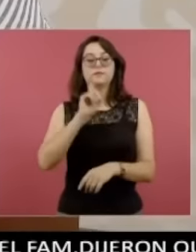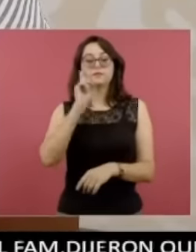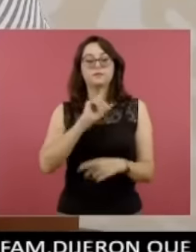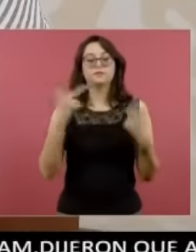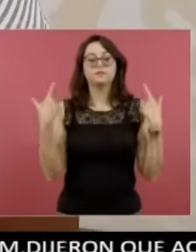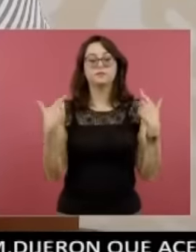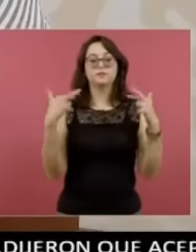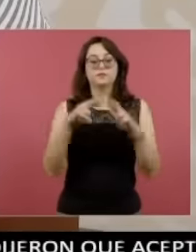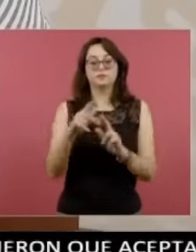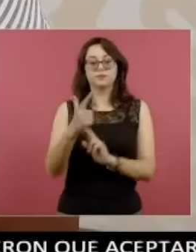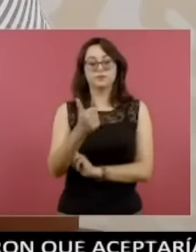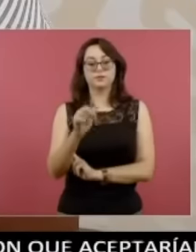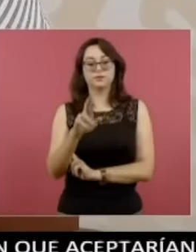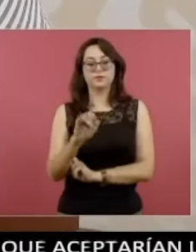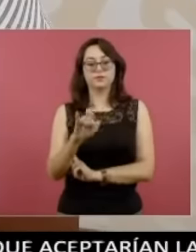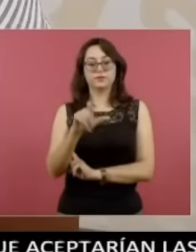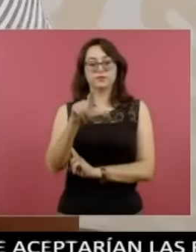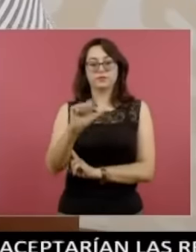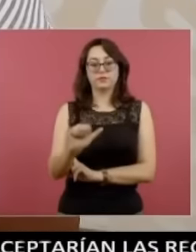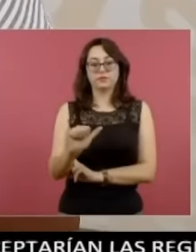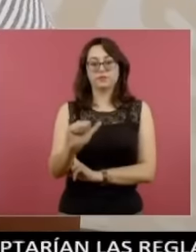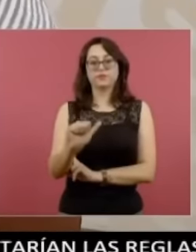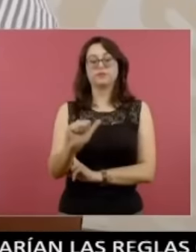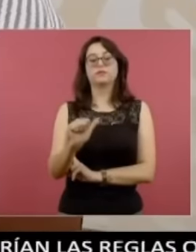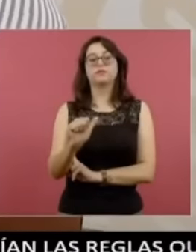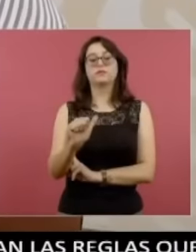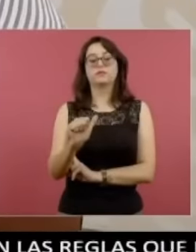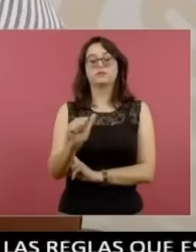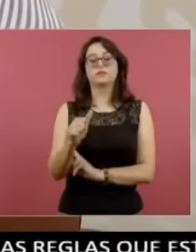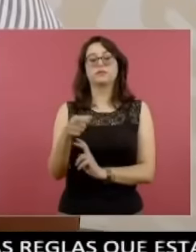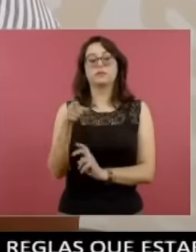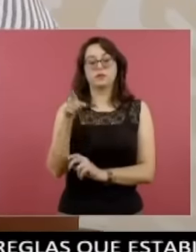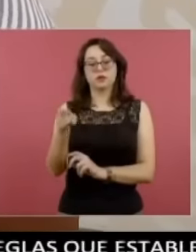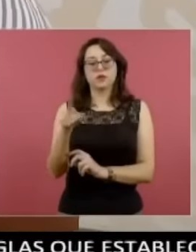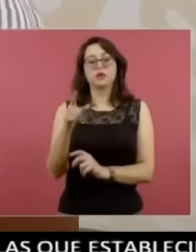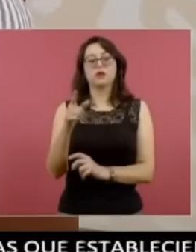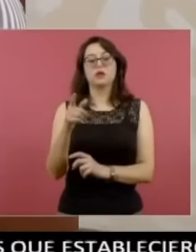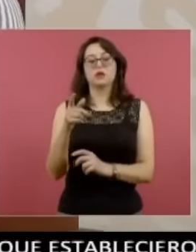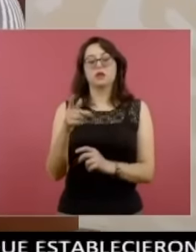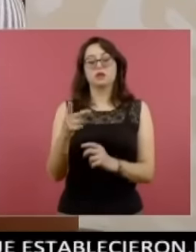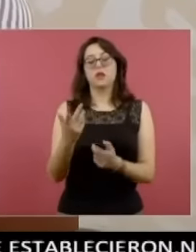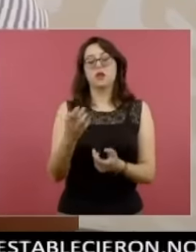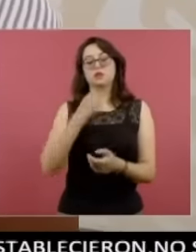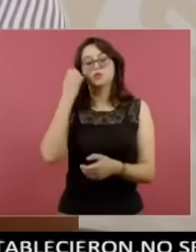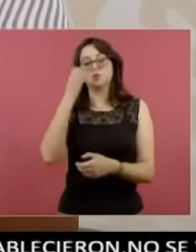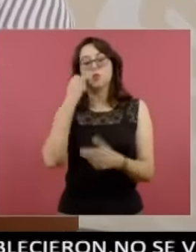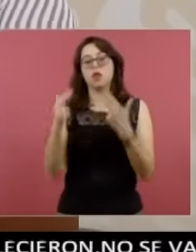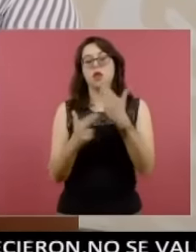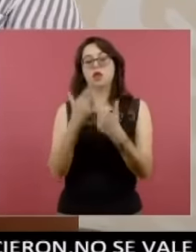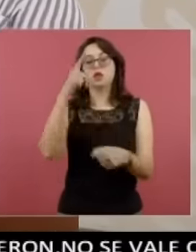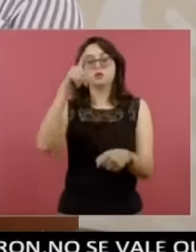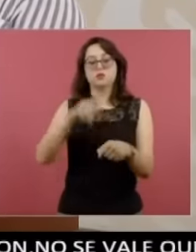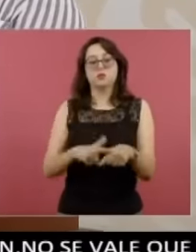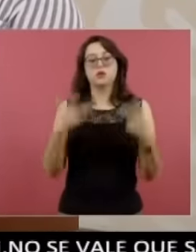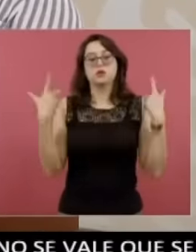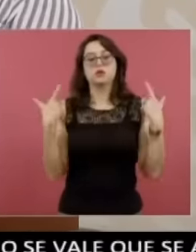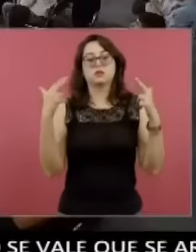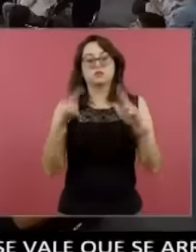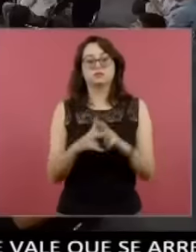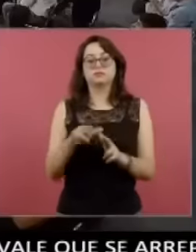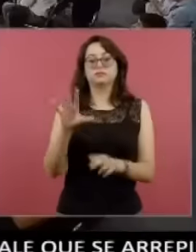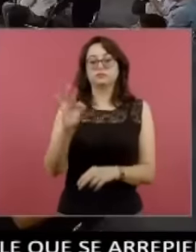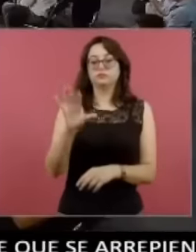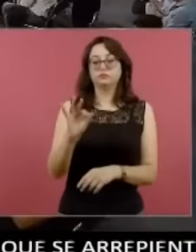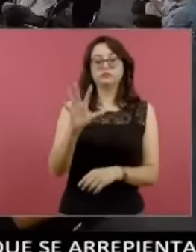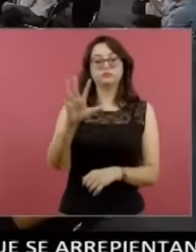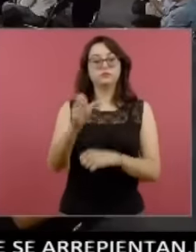que hoy dice Pepe es que no hay información reservada como se ha dicho respecto a la articulación de los libros de texto ni